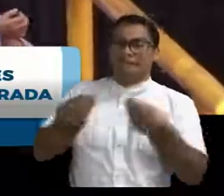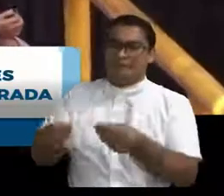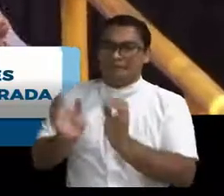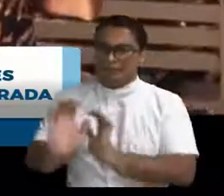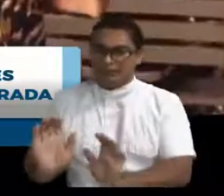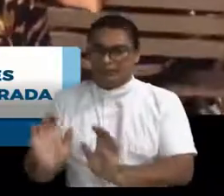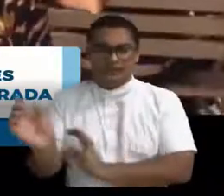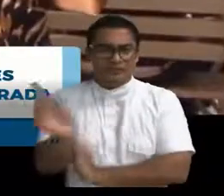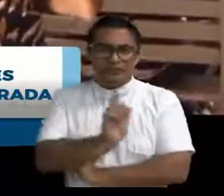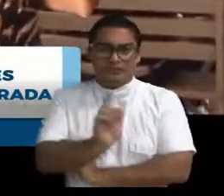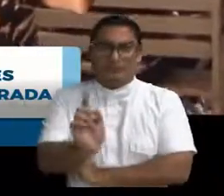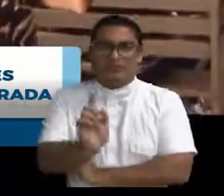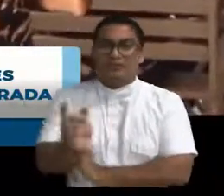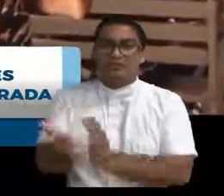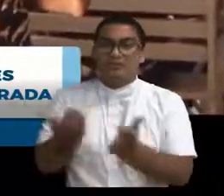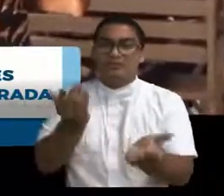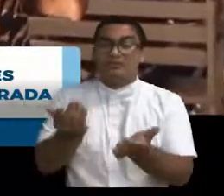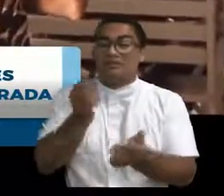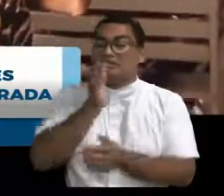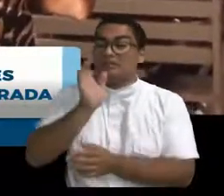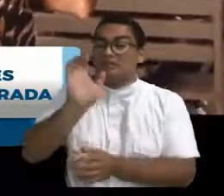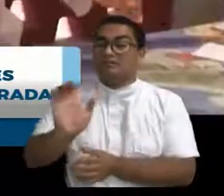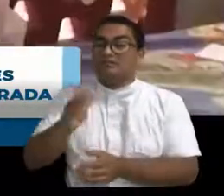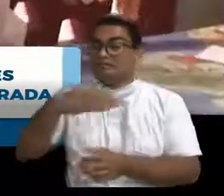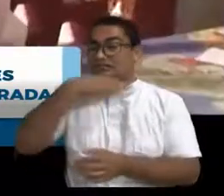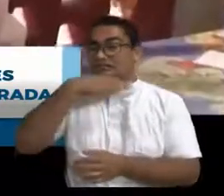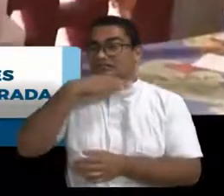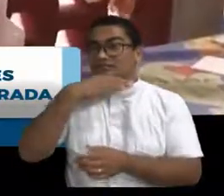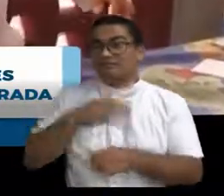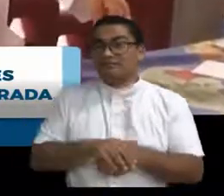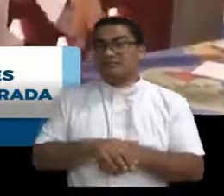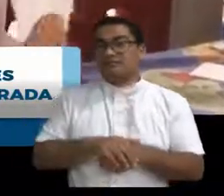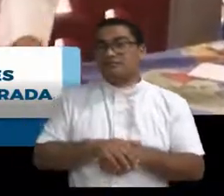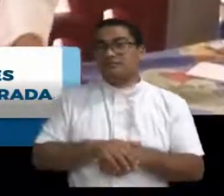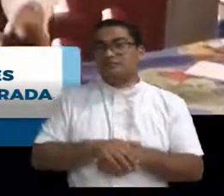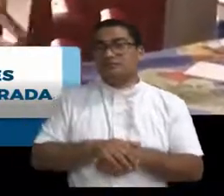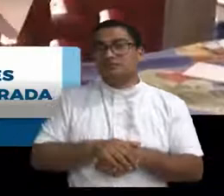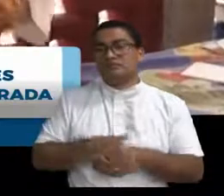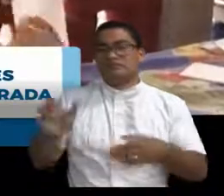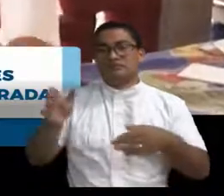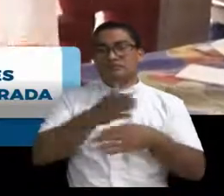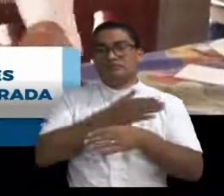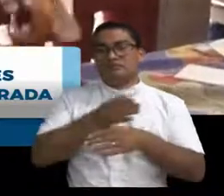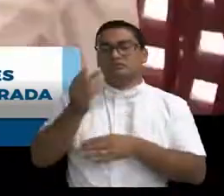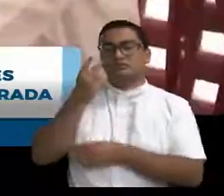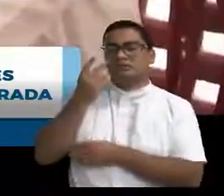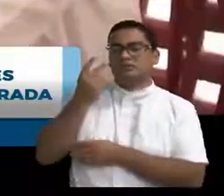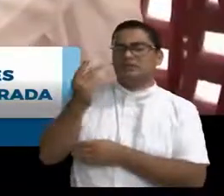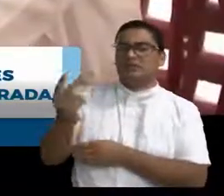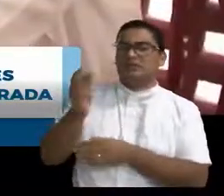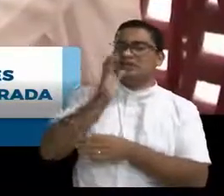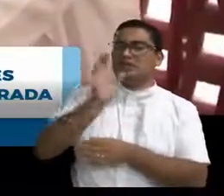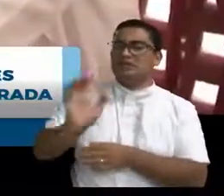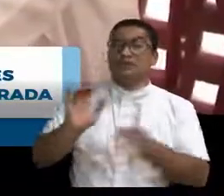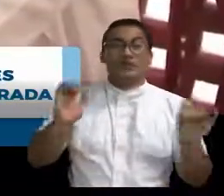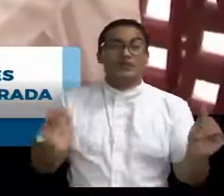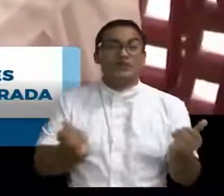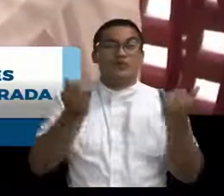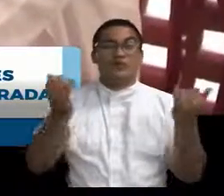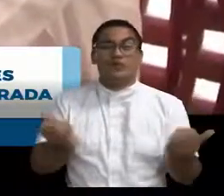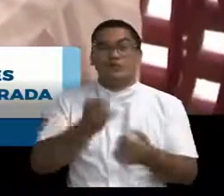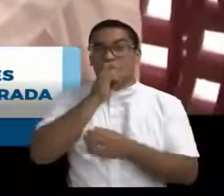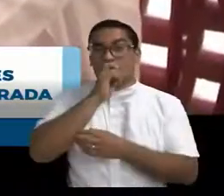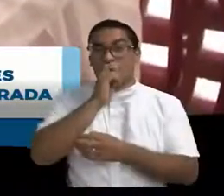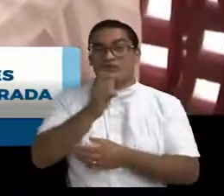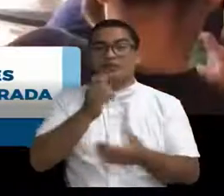fácil detectar cuando el niño está complicado. Por ejemplo, es completamente diferente a ver un niño que está estable, por ejemplo, que